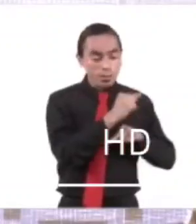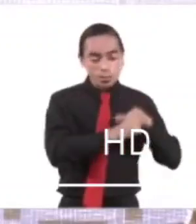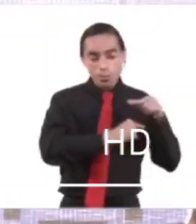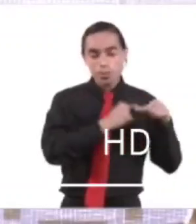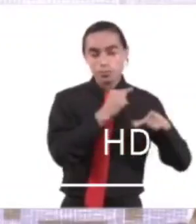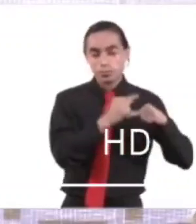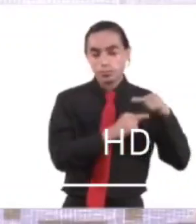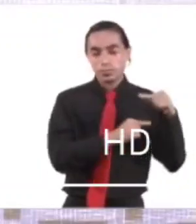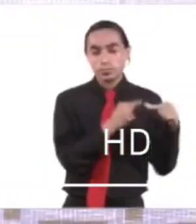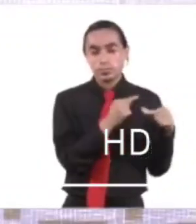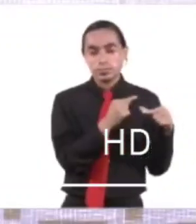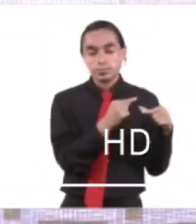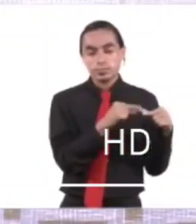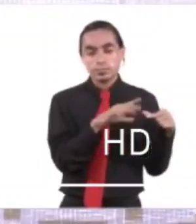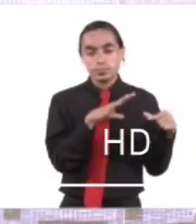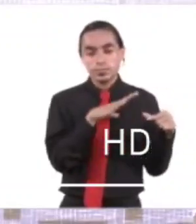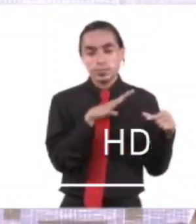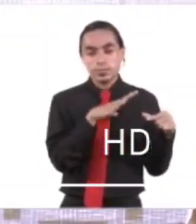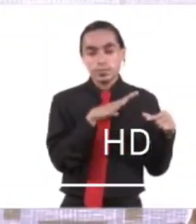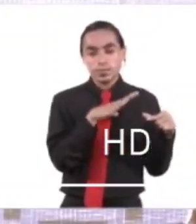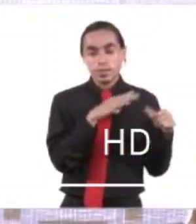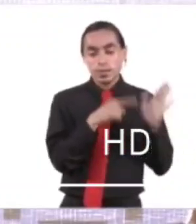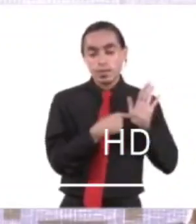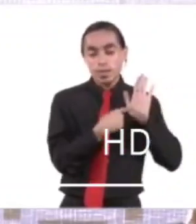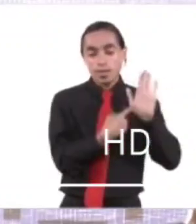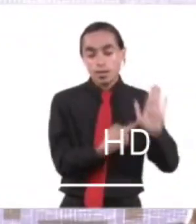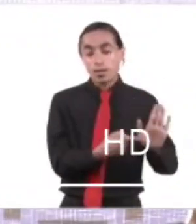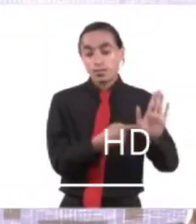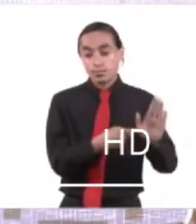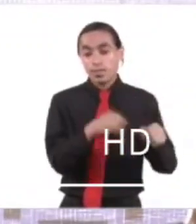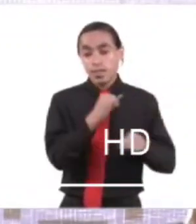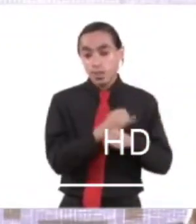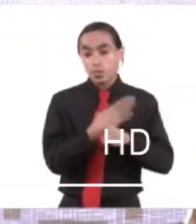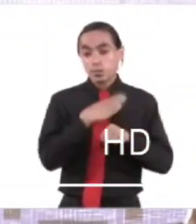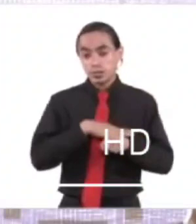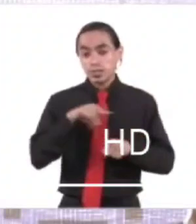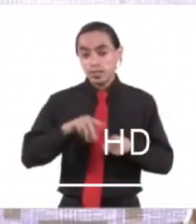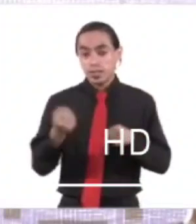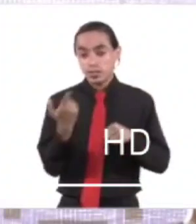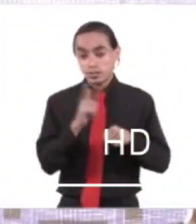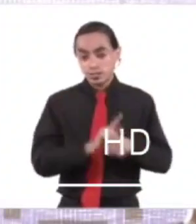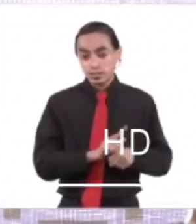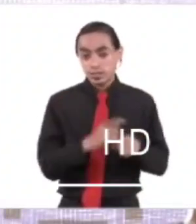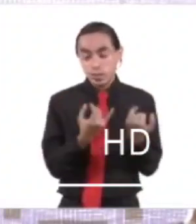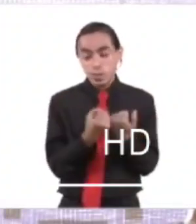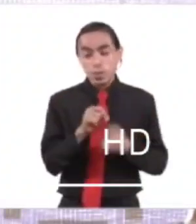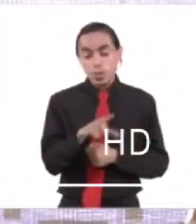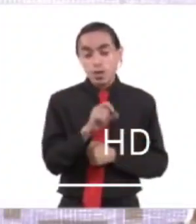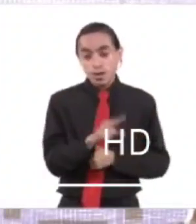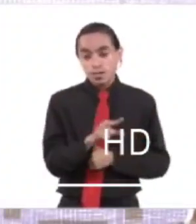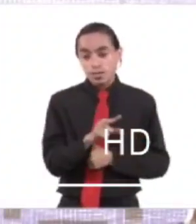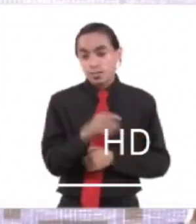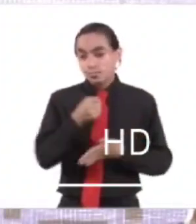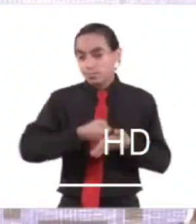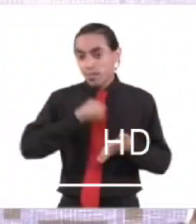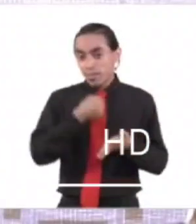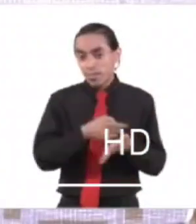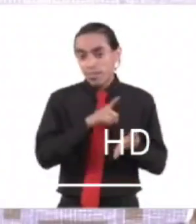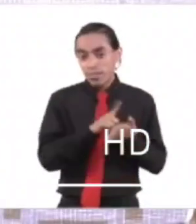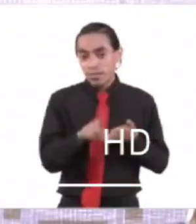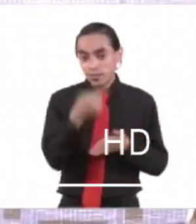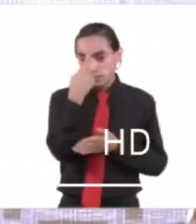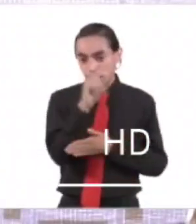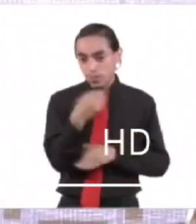cosa, señaló la injusticia de nuestra sociedad y demandó derechos para todas y